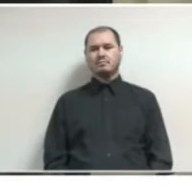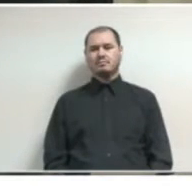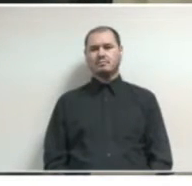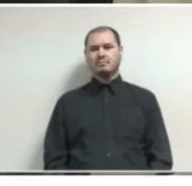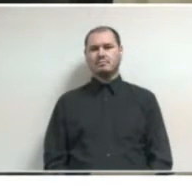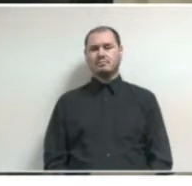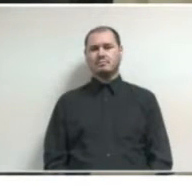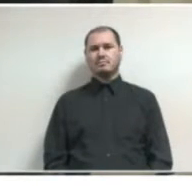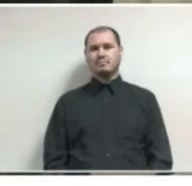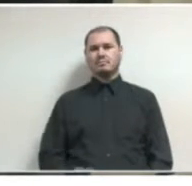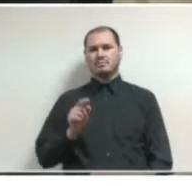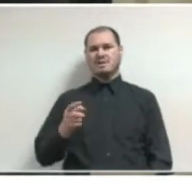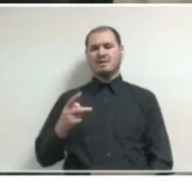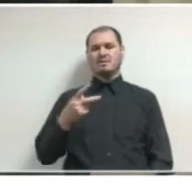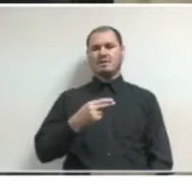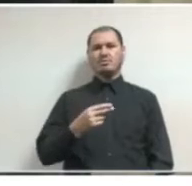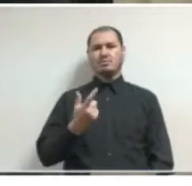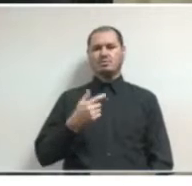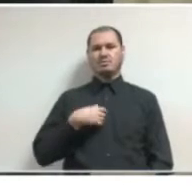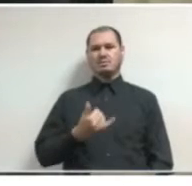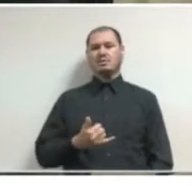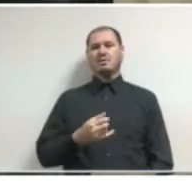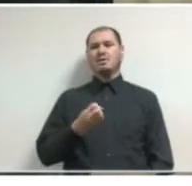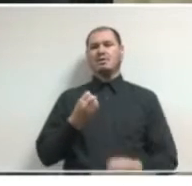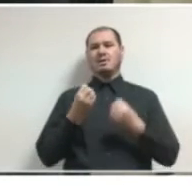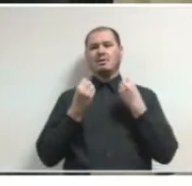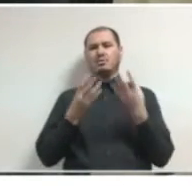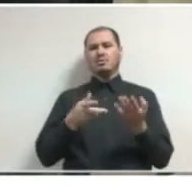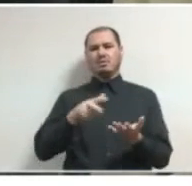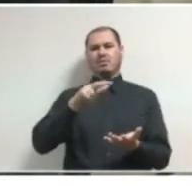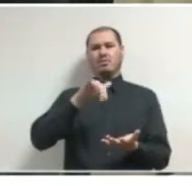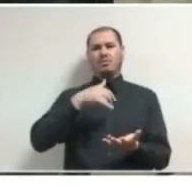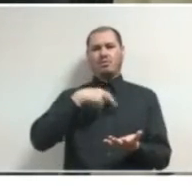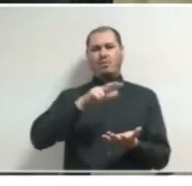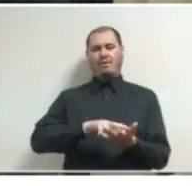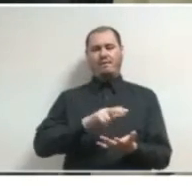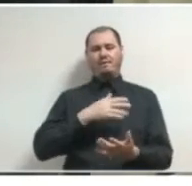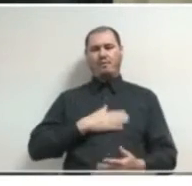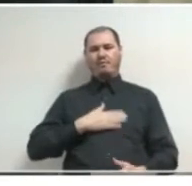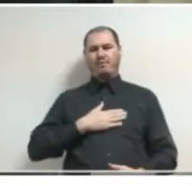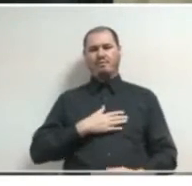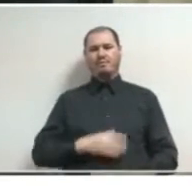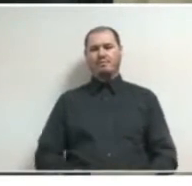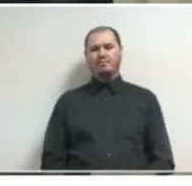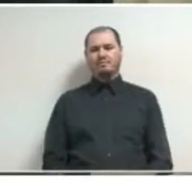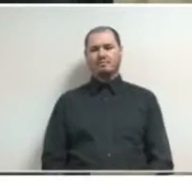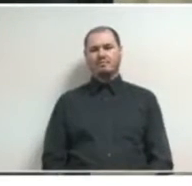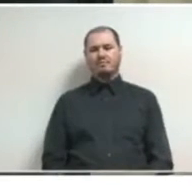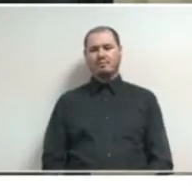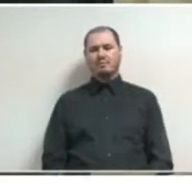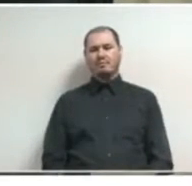había renunciado al anterior. Upepo Bénico o renunciar con Ipe Oñiba de Cueja, Upepo Oñé confirmar.